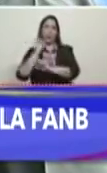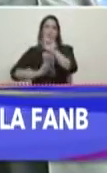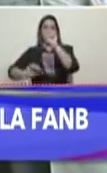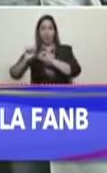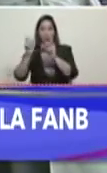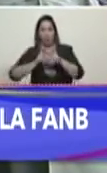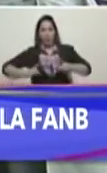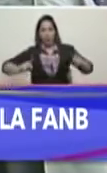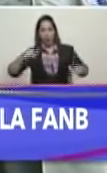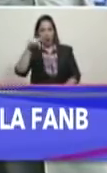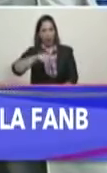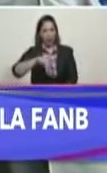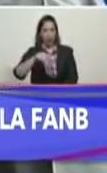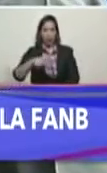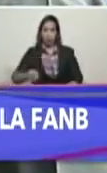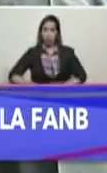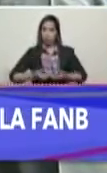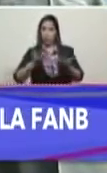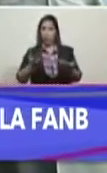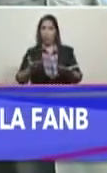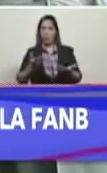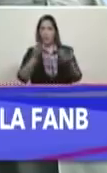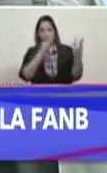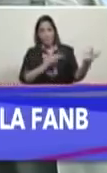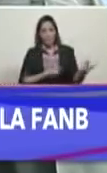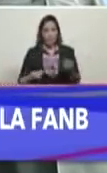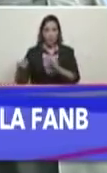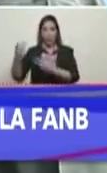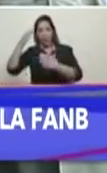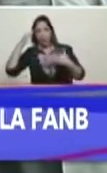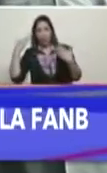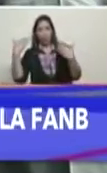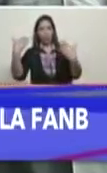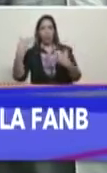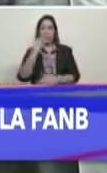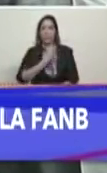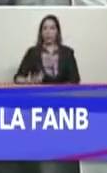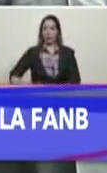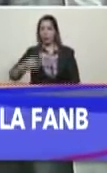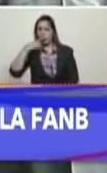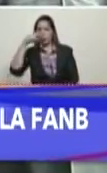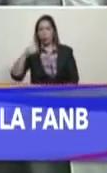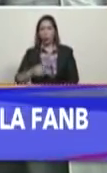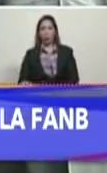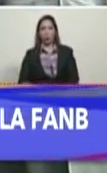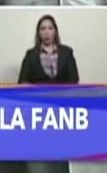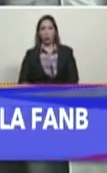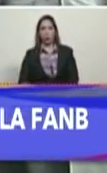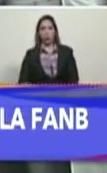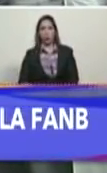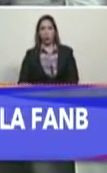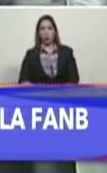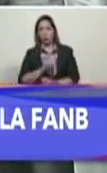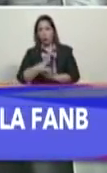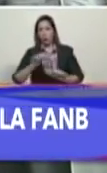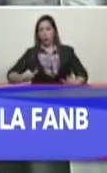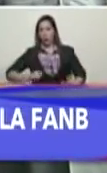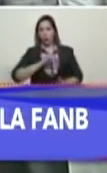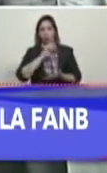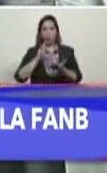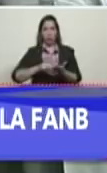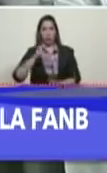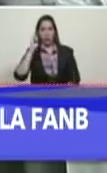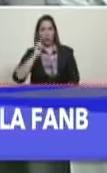de salutación del presidente de la República Bolivariana de Venezuela, Nicolás Maduro, a la Fuerza Armada Nacional Bolivariana y, por supuesto,